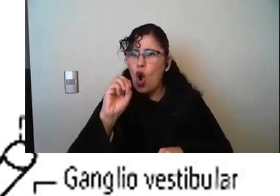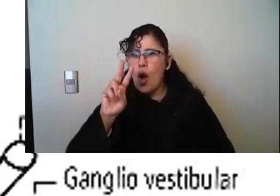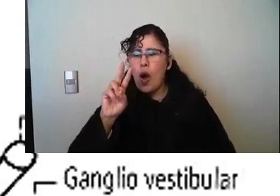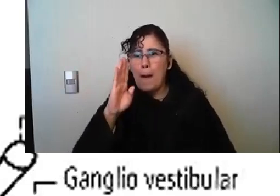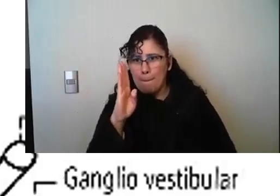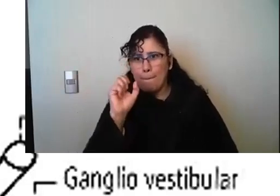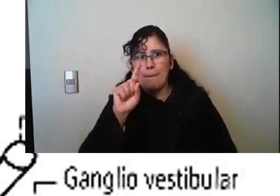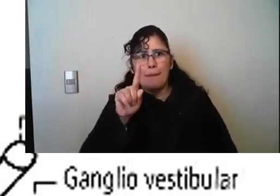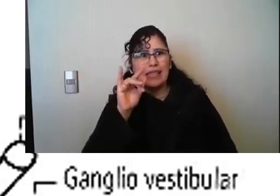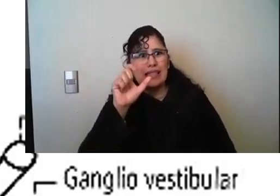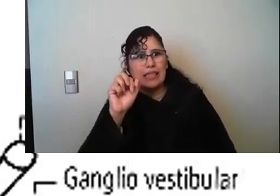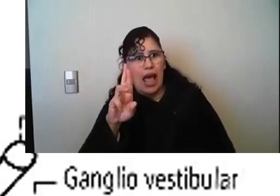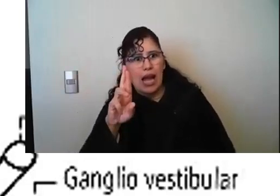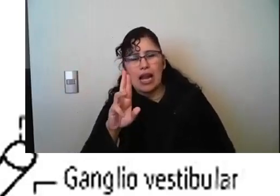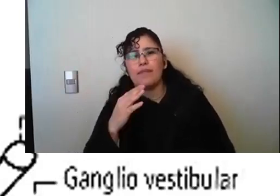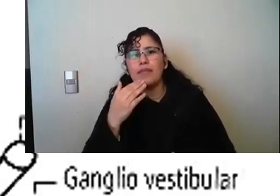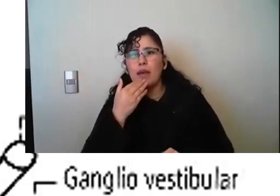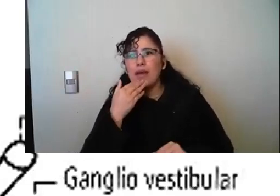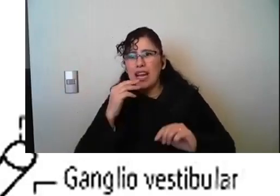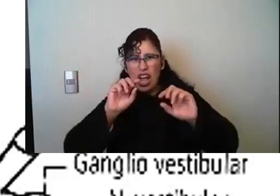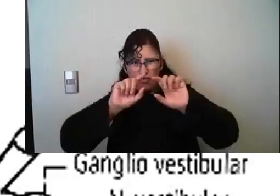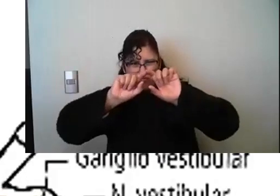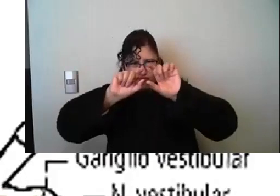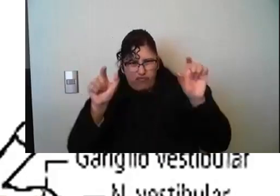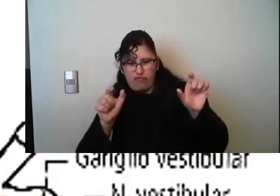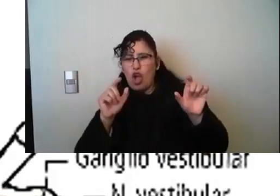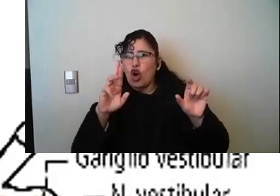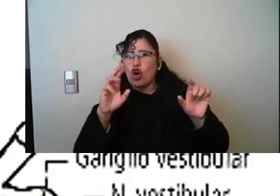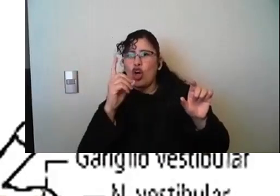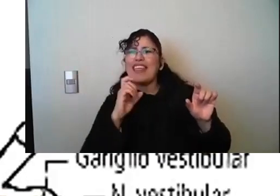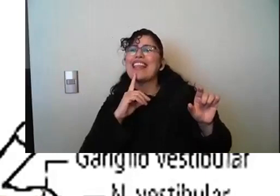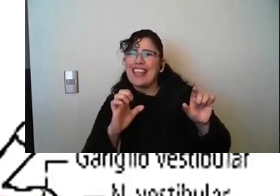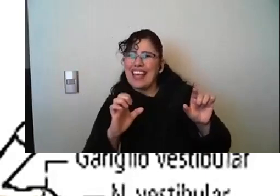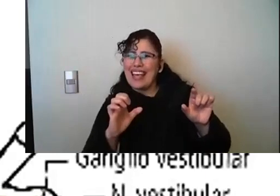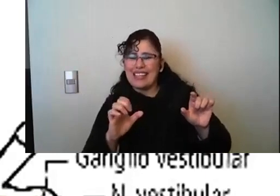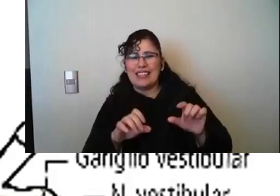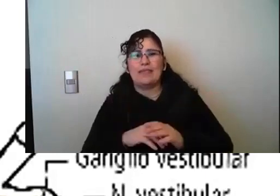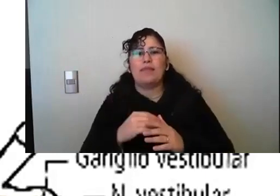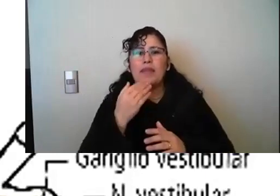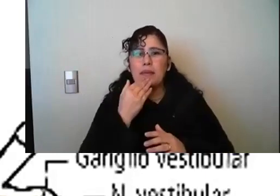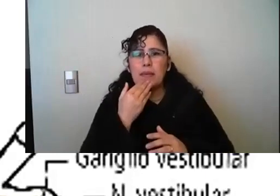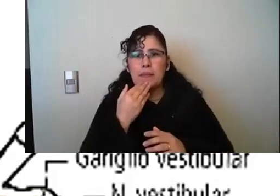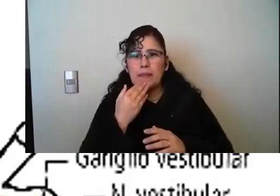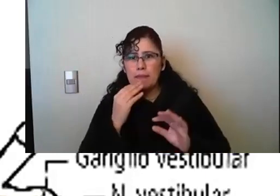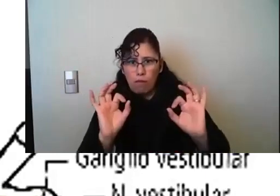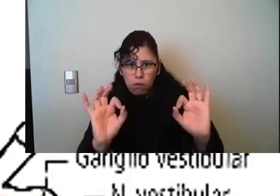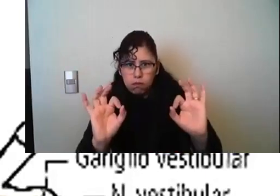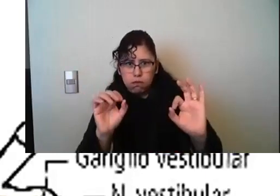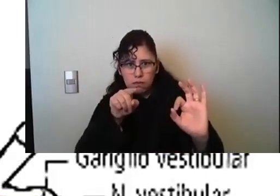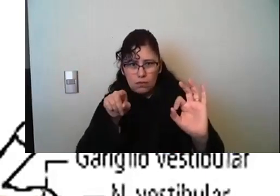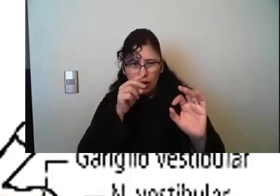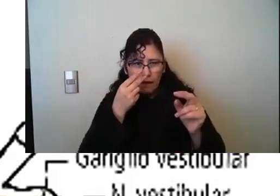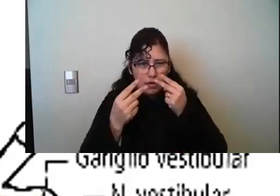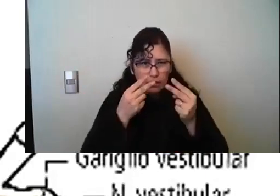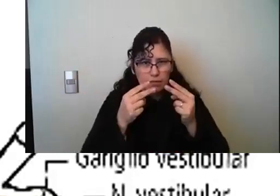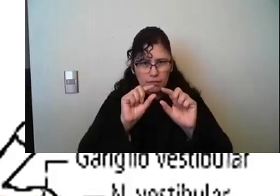los rodetes piramidales. Esto que está aquí, si se fijan, aquí hay